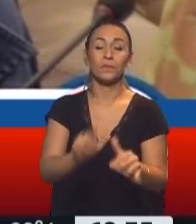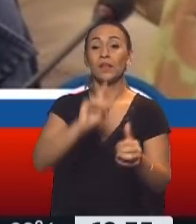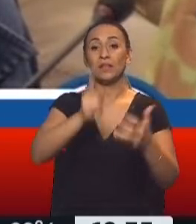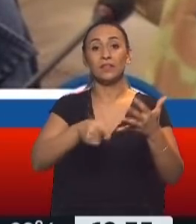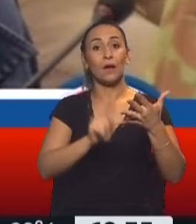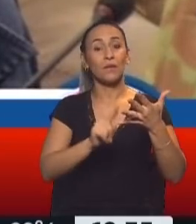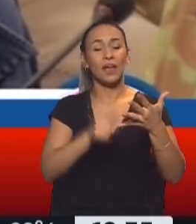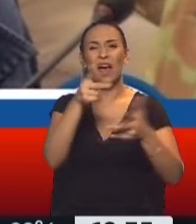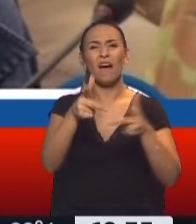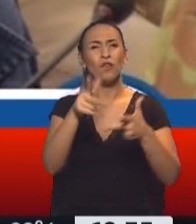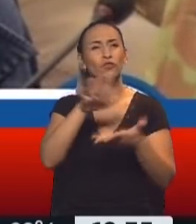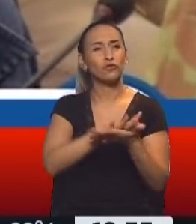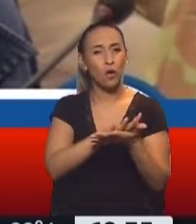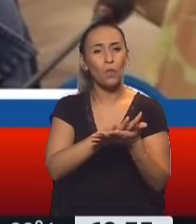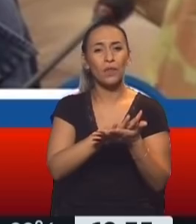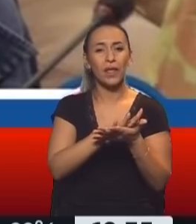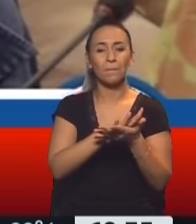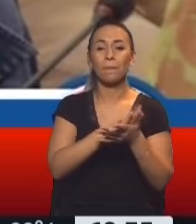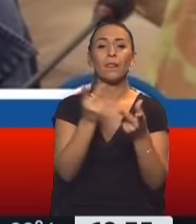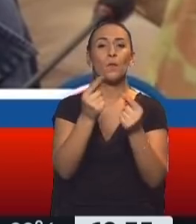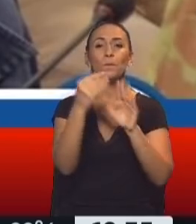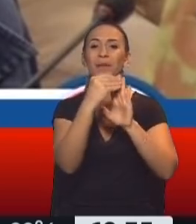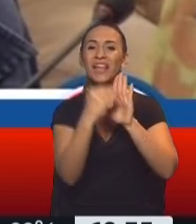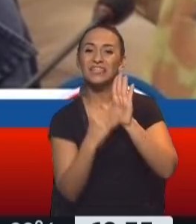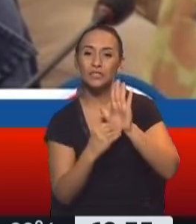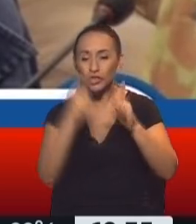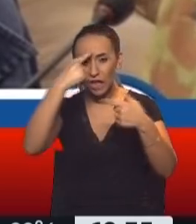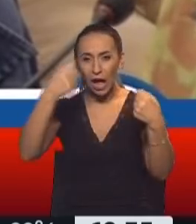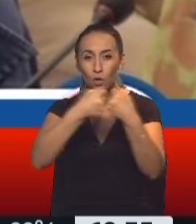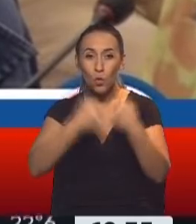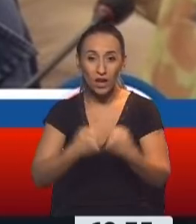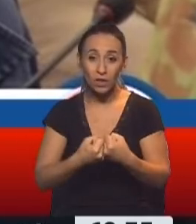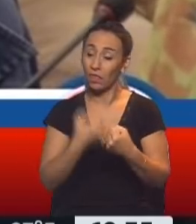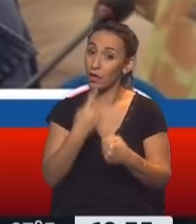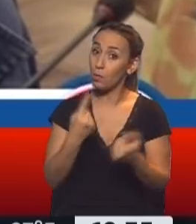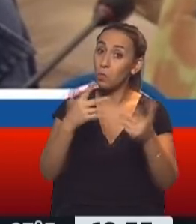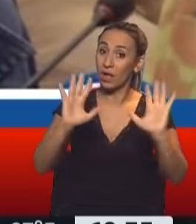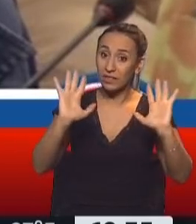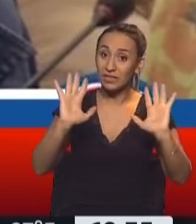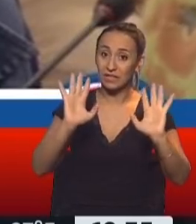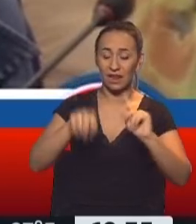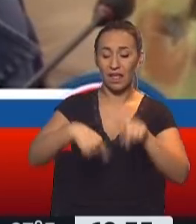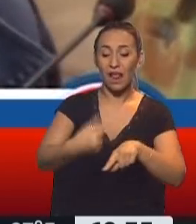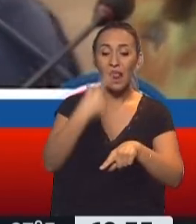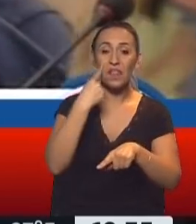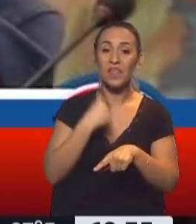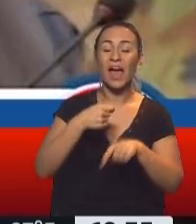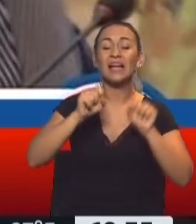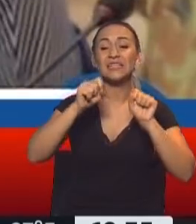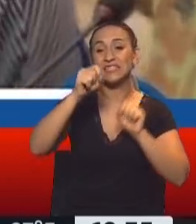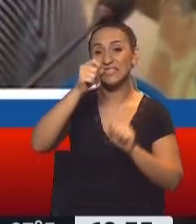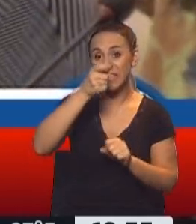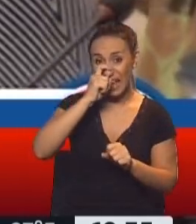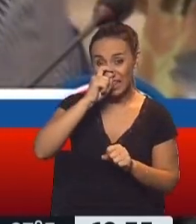habló de un acuerdo de precios y dijo que es posible que se llegue a un acuerdo a partir del día 7 y de esa